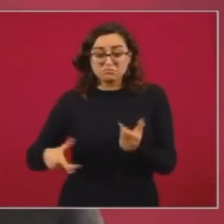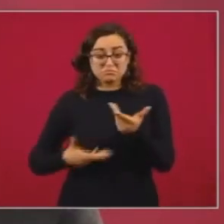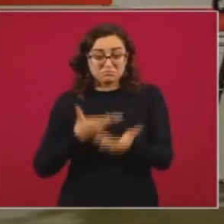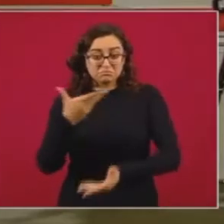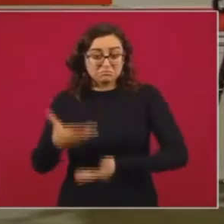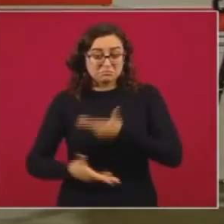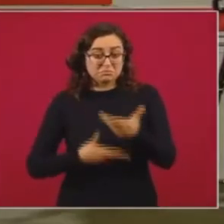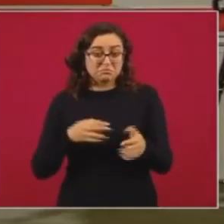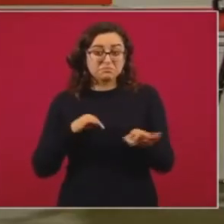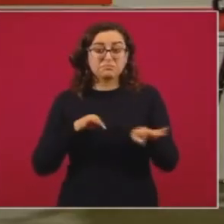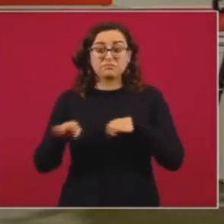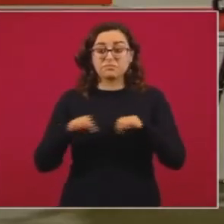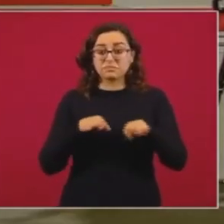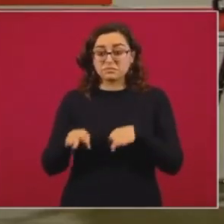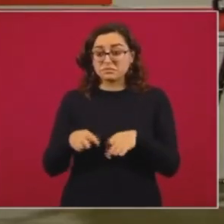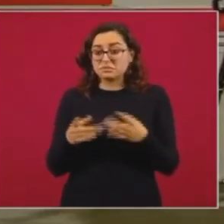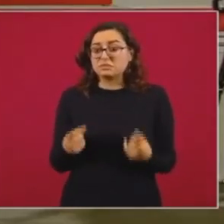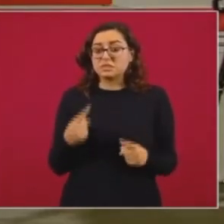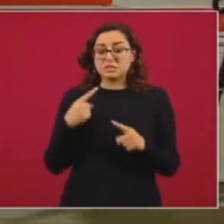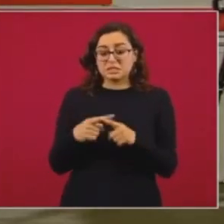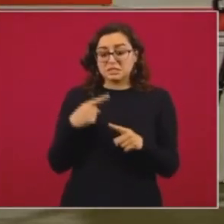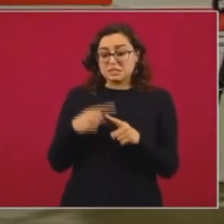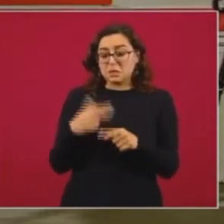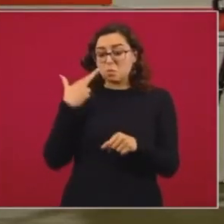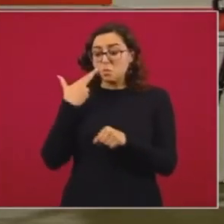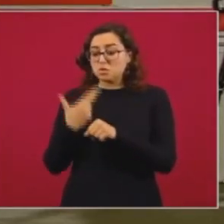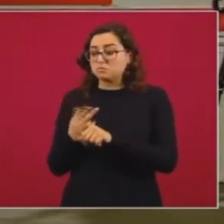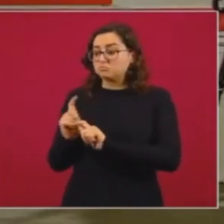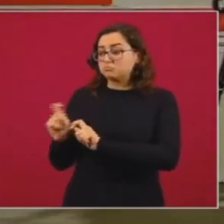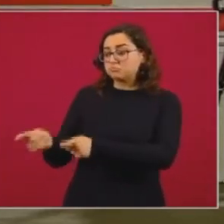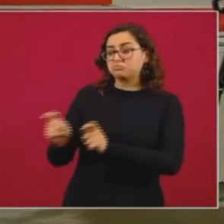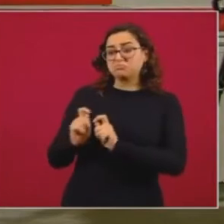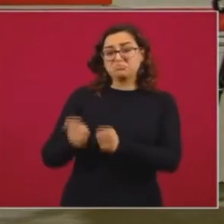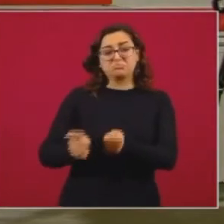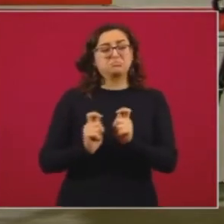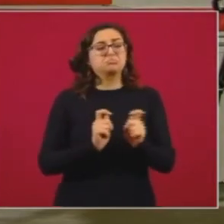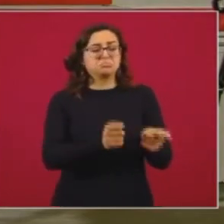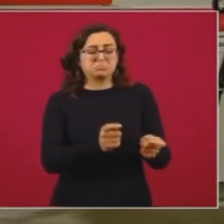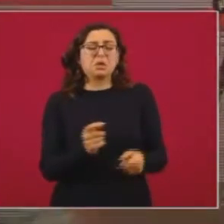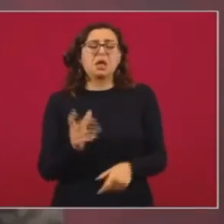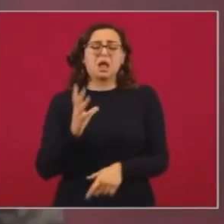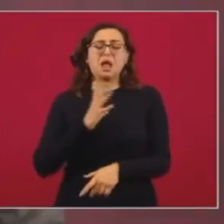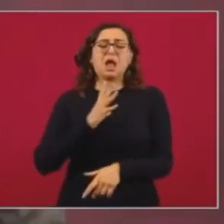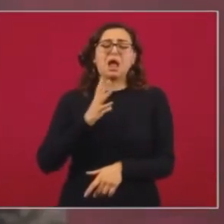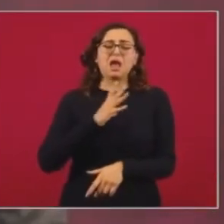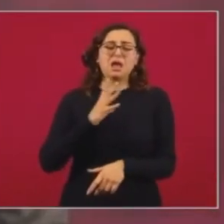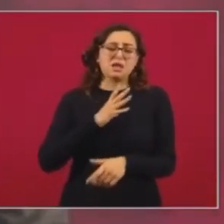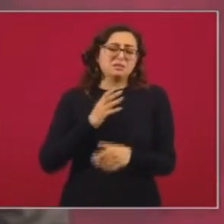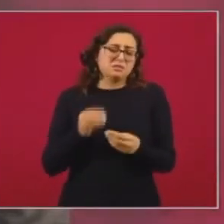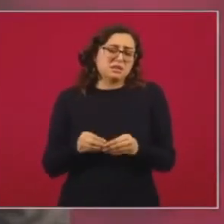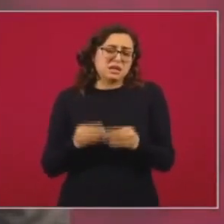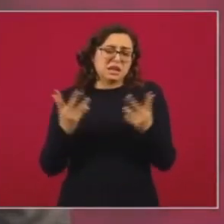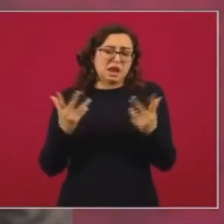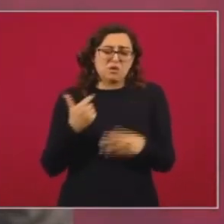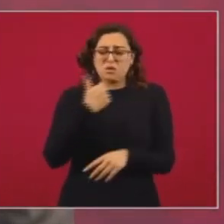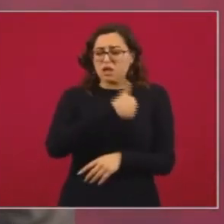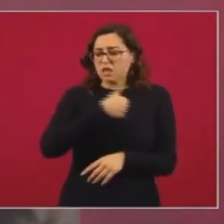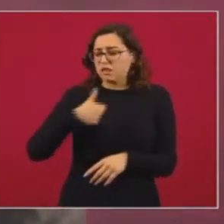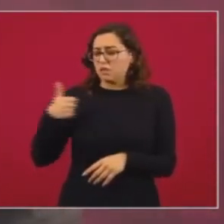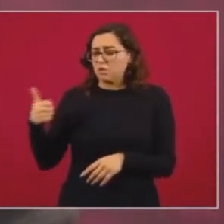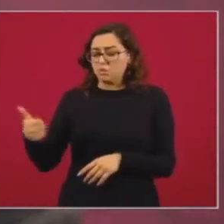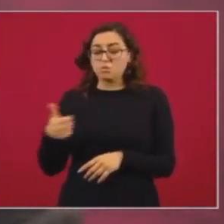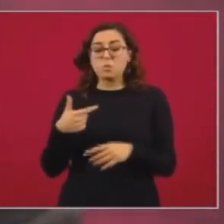de México. Hay atribuciones específicas, evidentemente, que se desprenden de la formación profesional que tenemos cada uno de